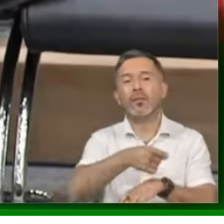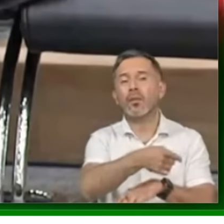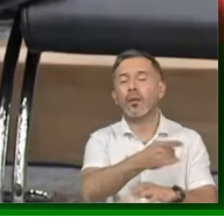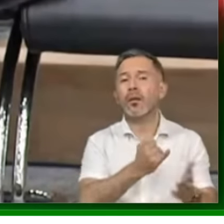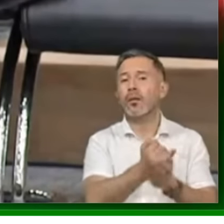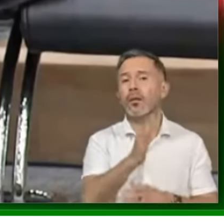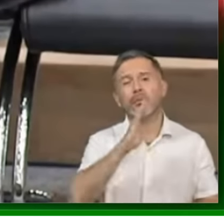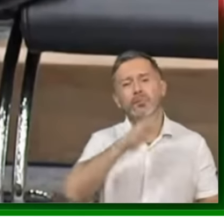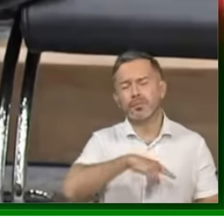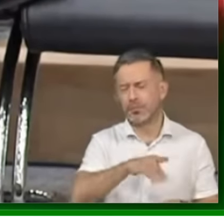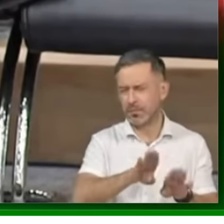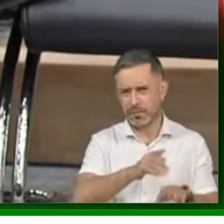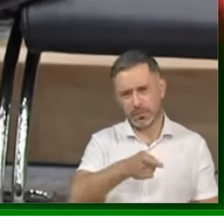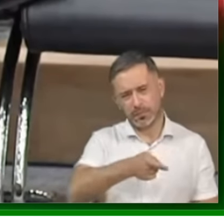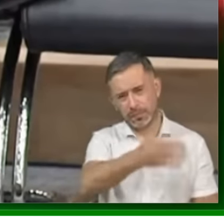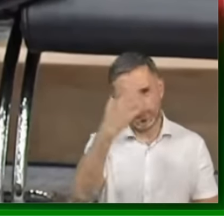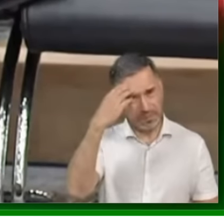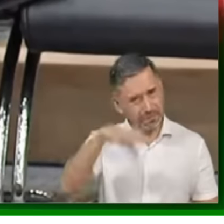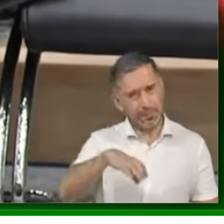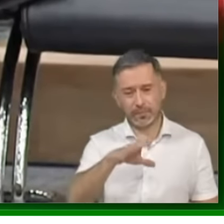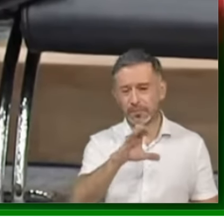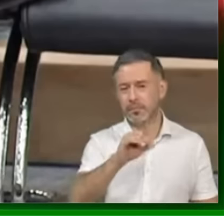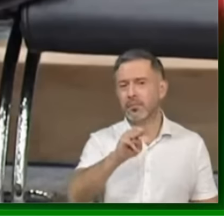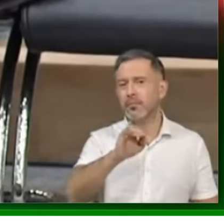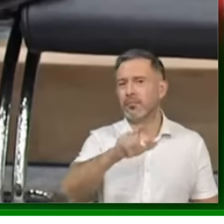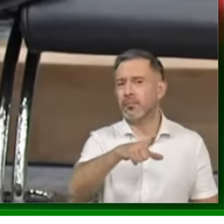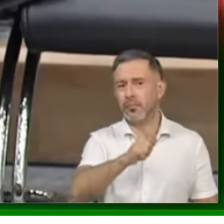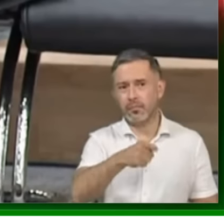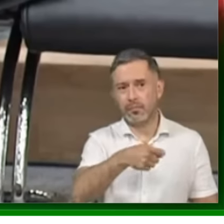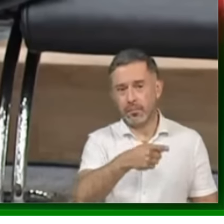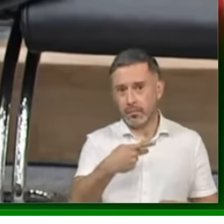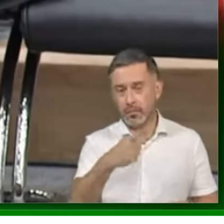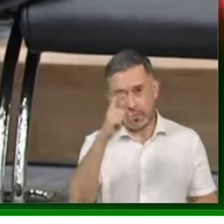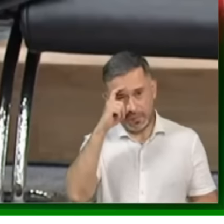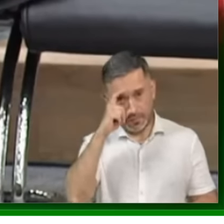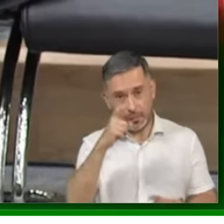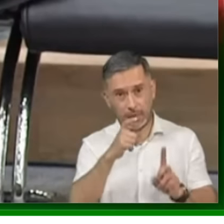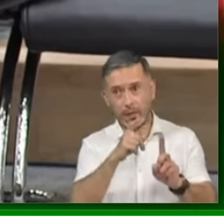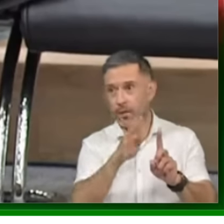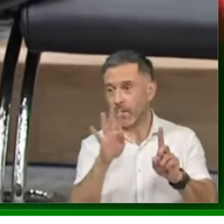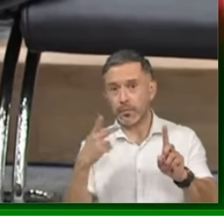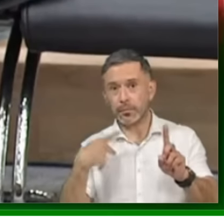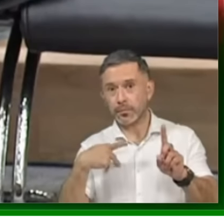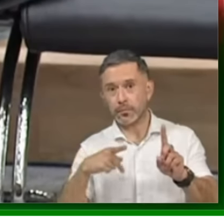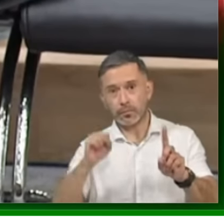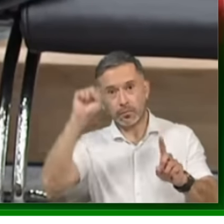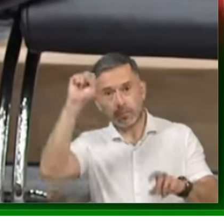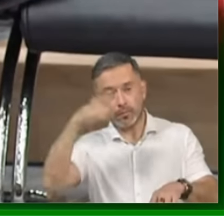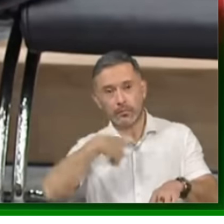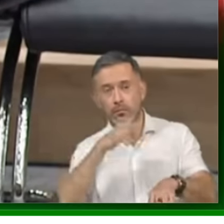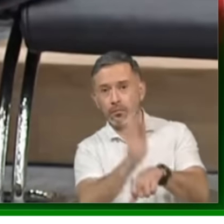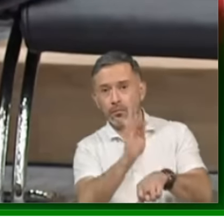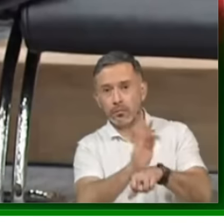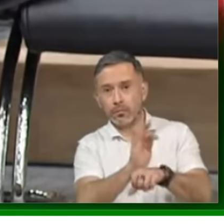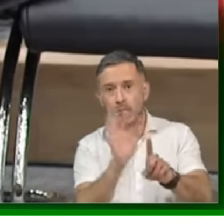criminal de una persona como López gatel está creciendo su legión de de superhéroes al